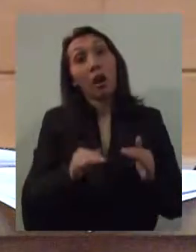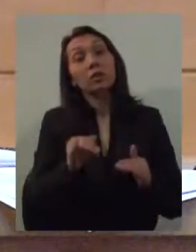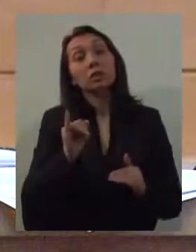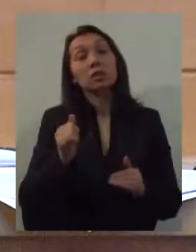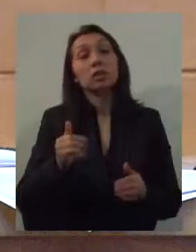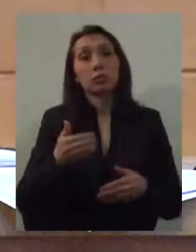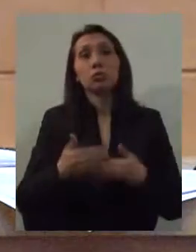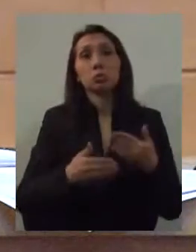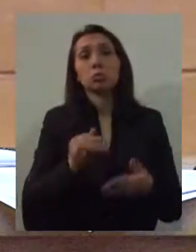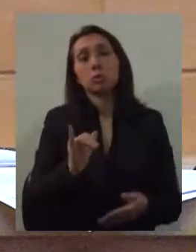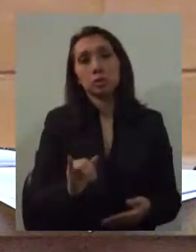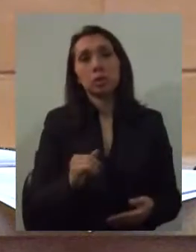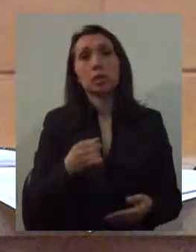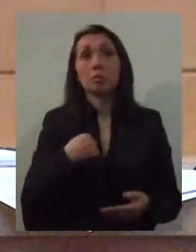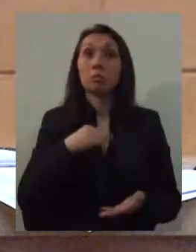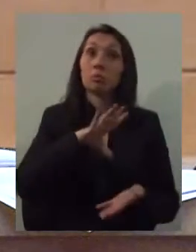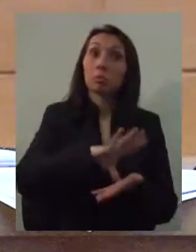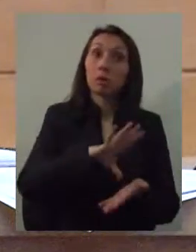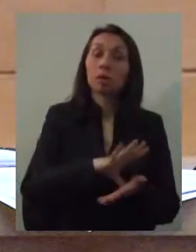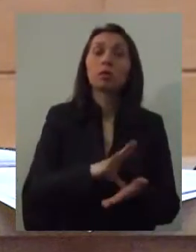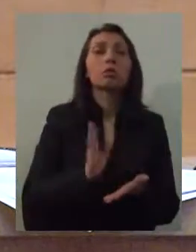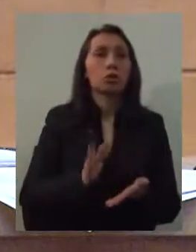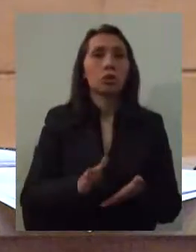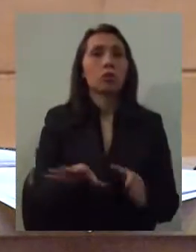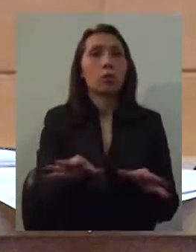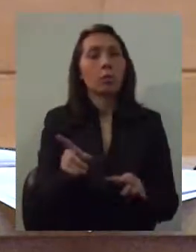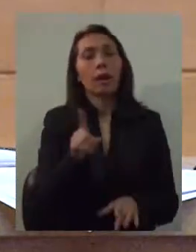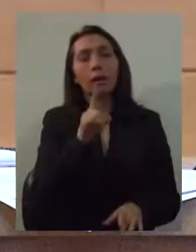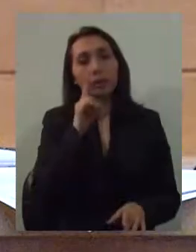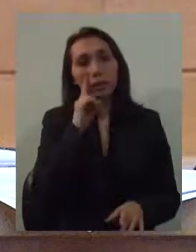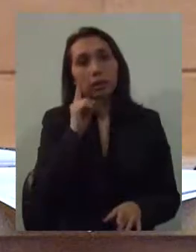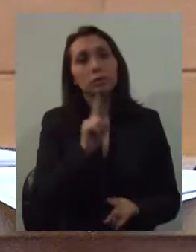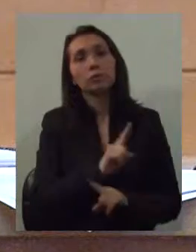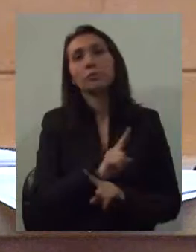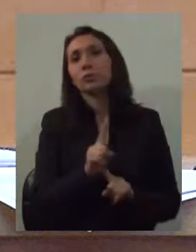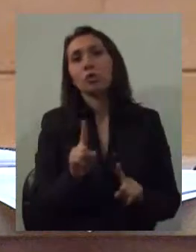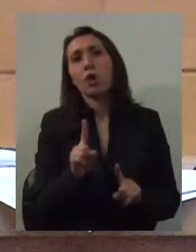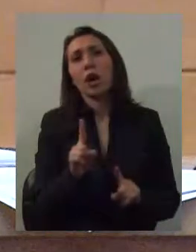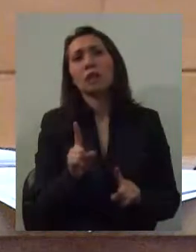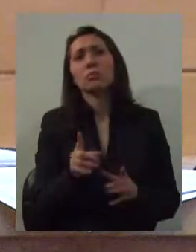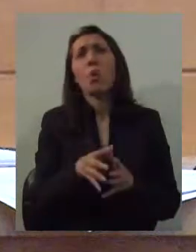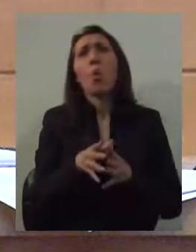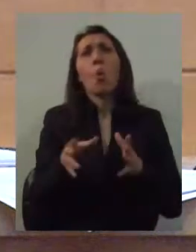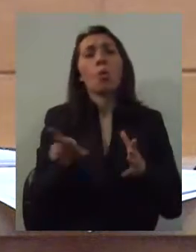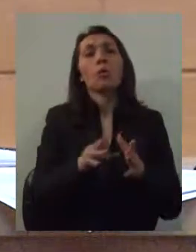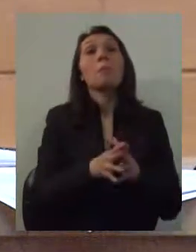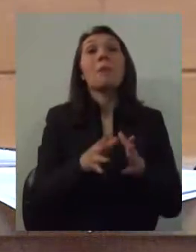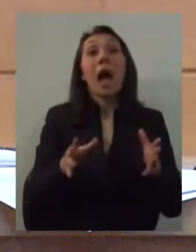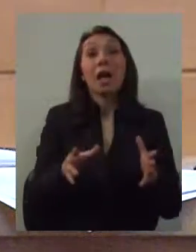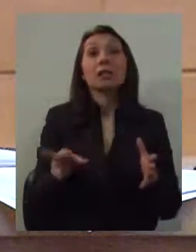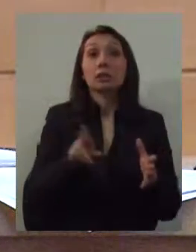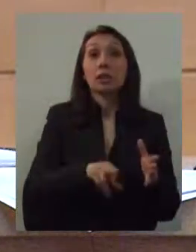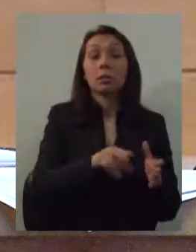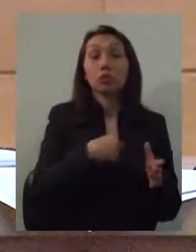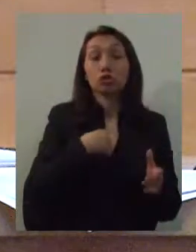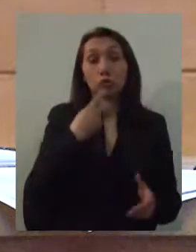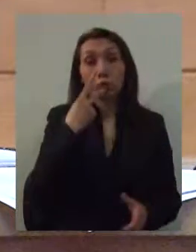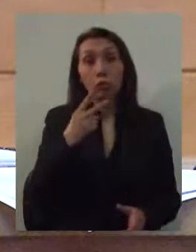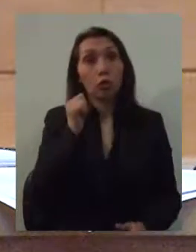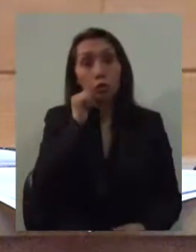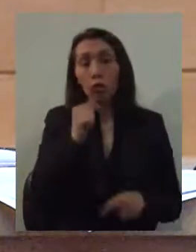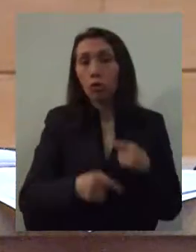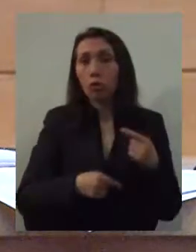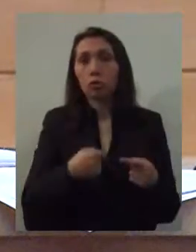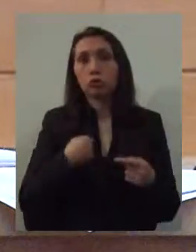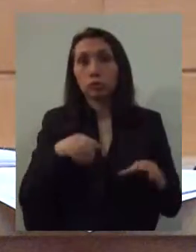y en nuestro país se sigue utilizando de esa manera. Ahora, no es lo común. Lo común, lo que yo veo en el día a día,